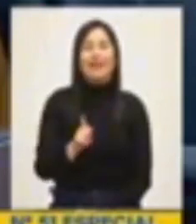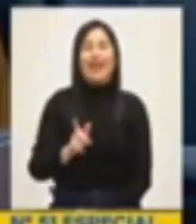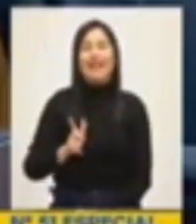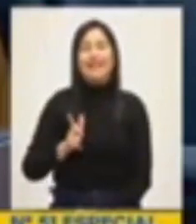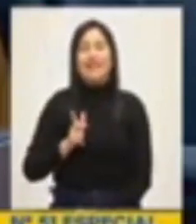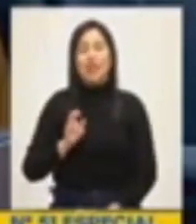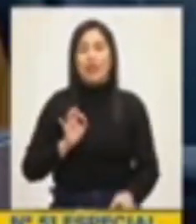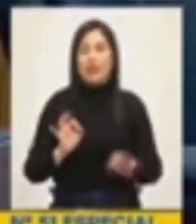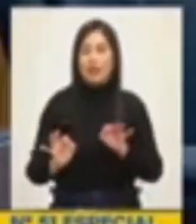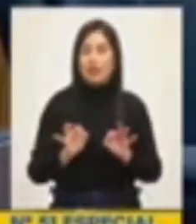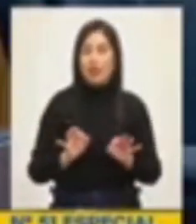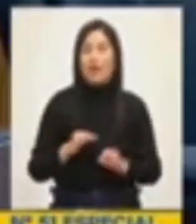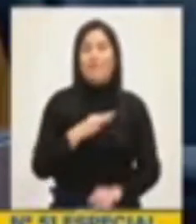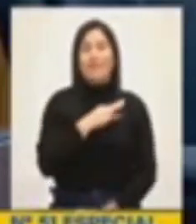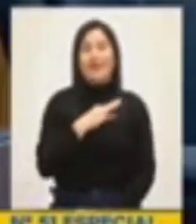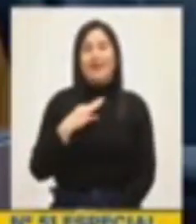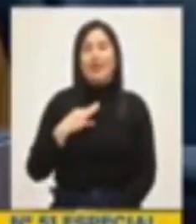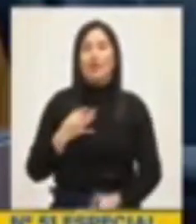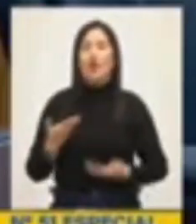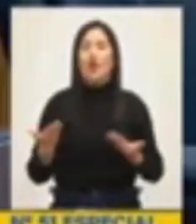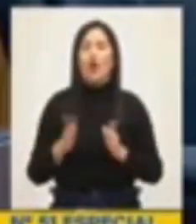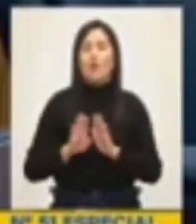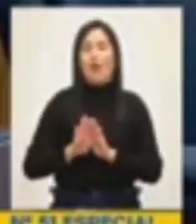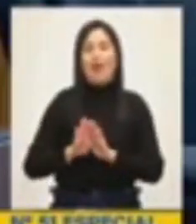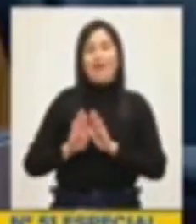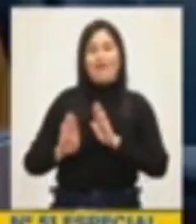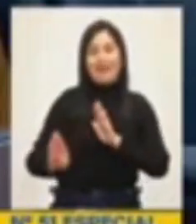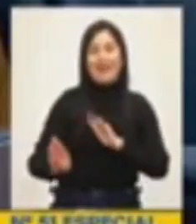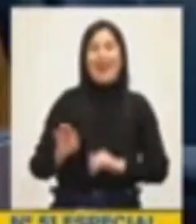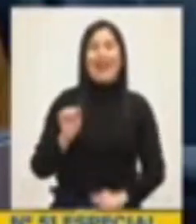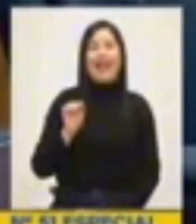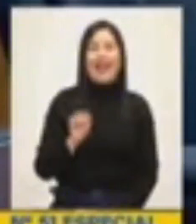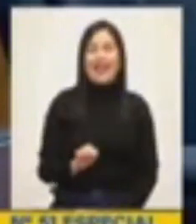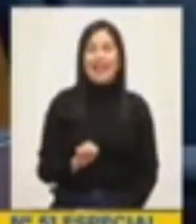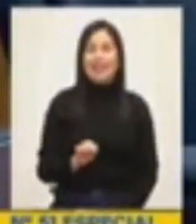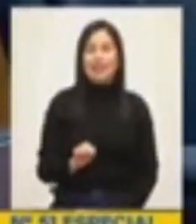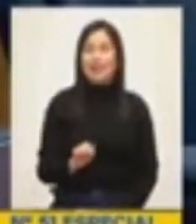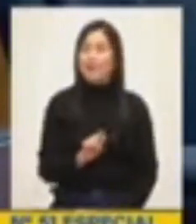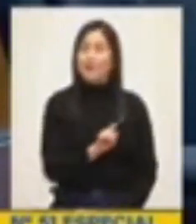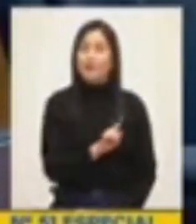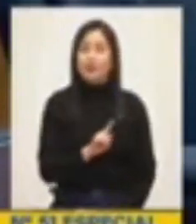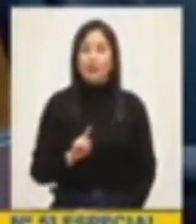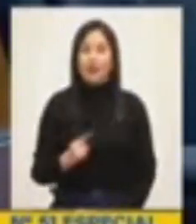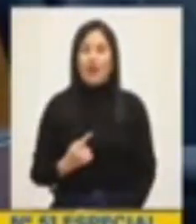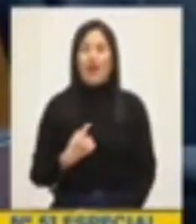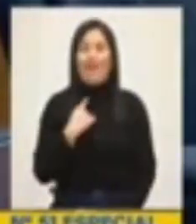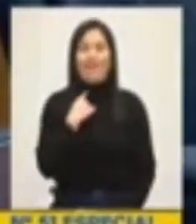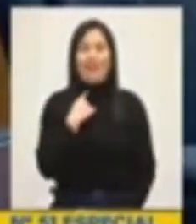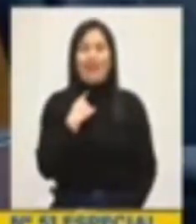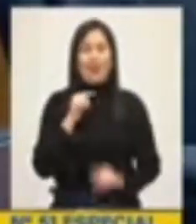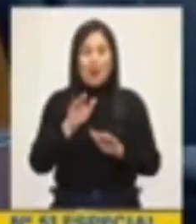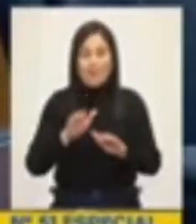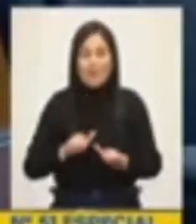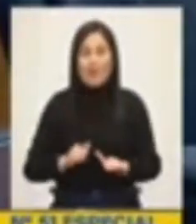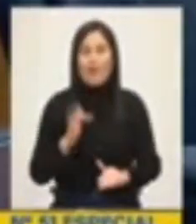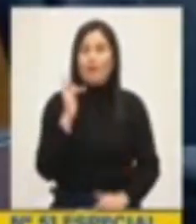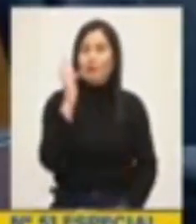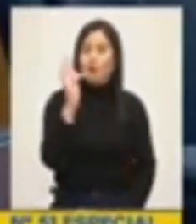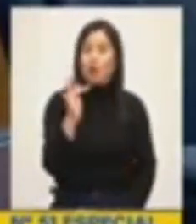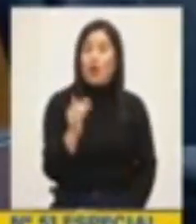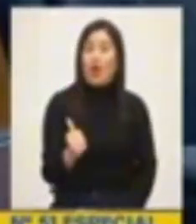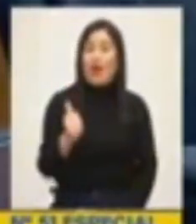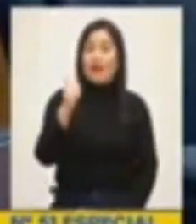ministro respecto de cómo vamos a evitar que esto no vuelva a tener los mismos efectos futuros, porque en la sesión de ayer veíamos,